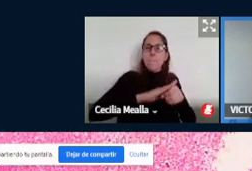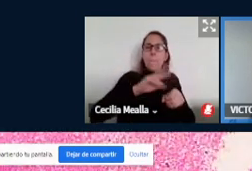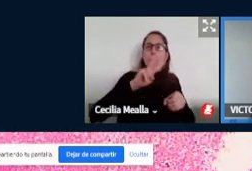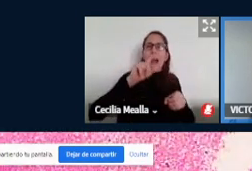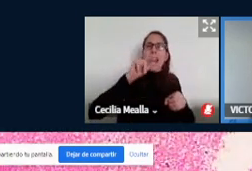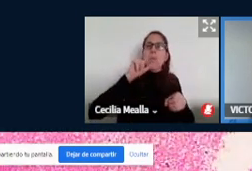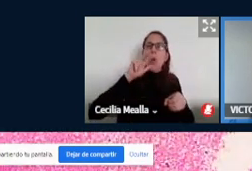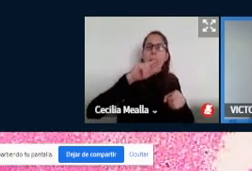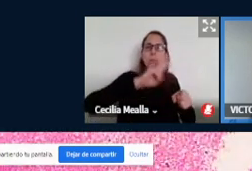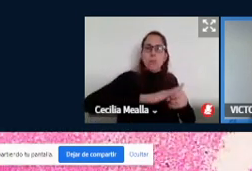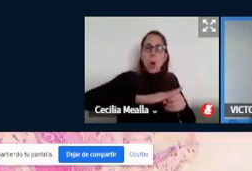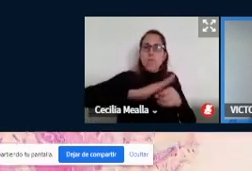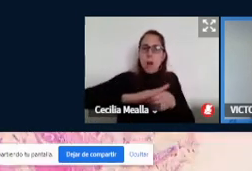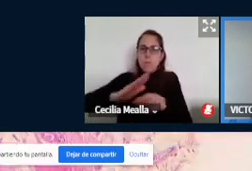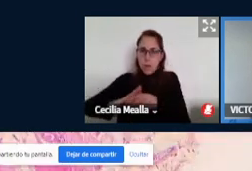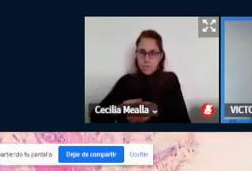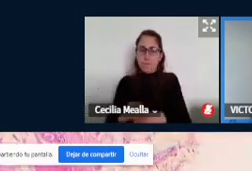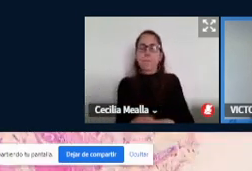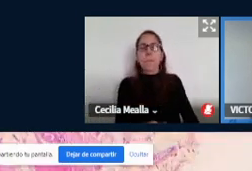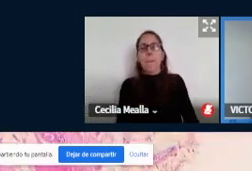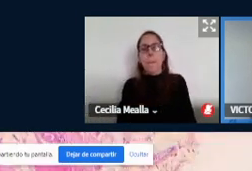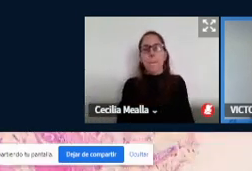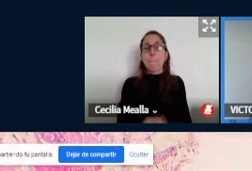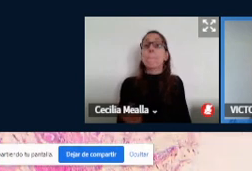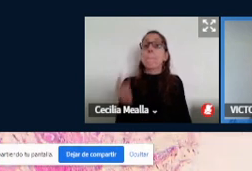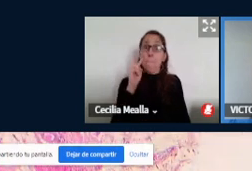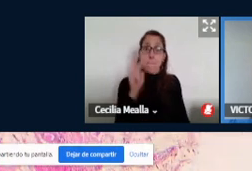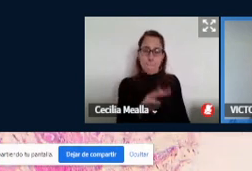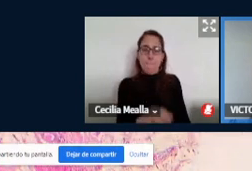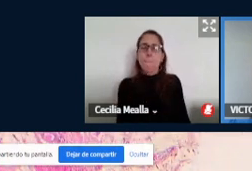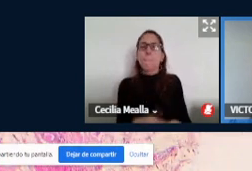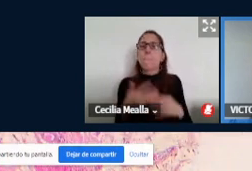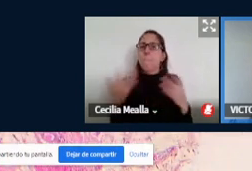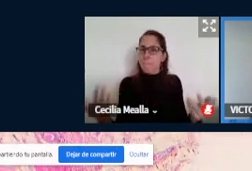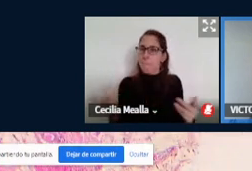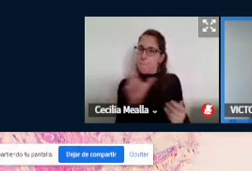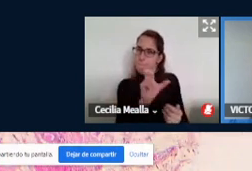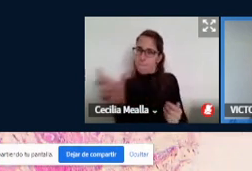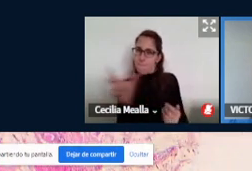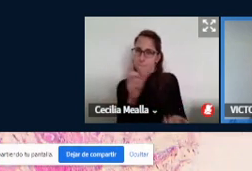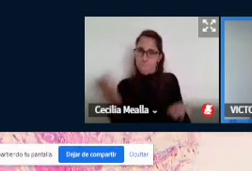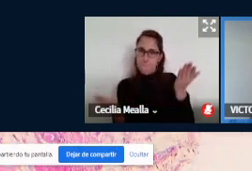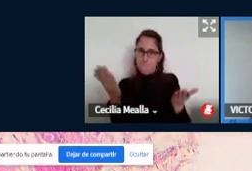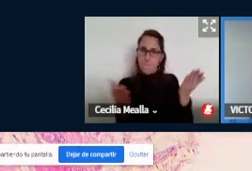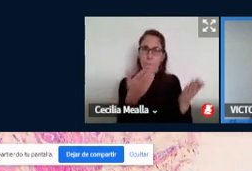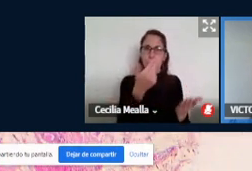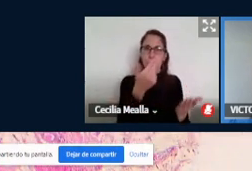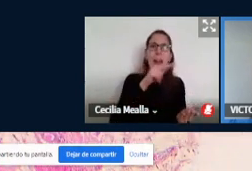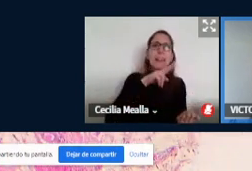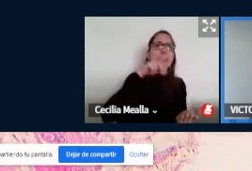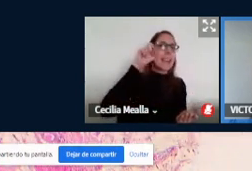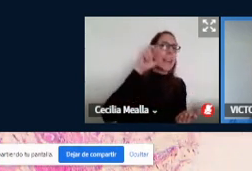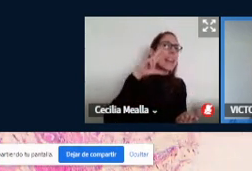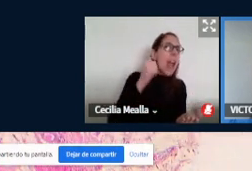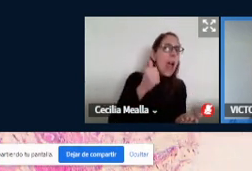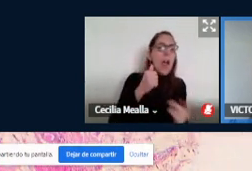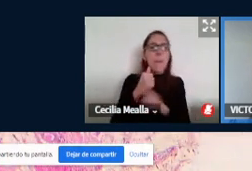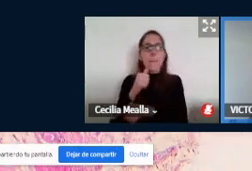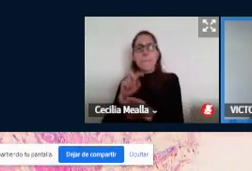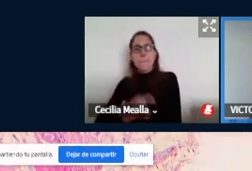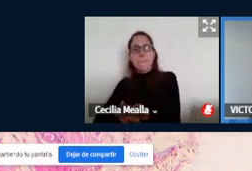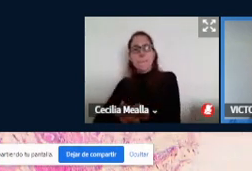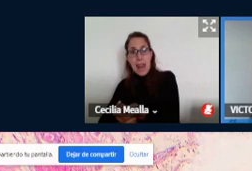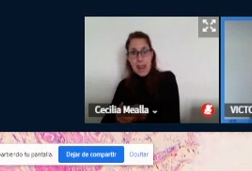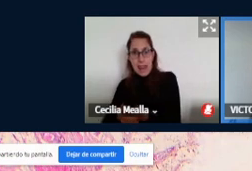Fíjense acá lo que yo les decía. Perdón, vuelvo para atrás. Entonces, diferencia, arteria-vena. Fíjense siempre, para lo que es